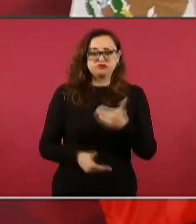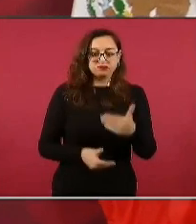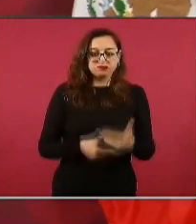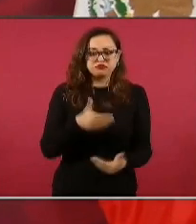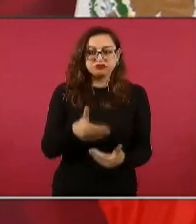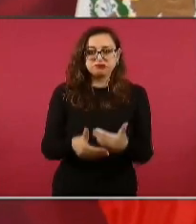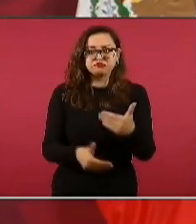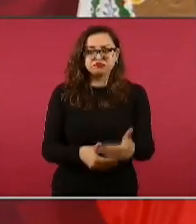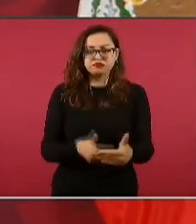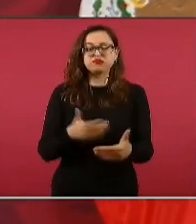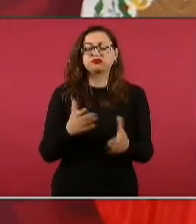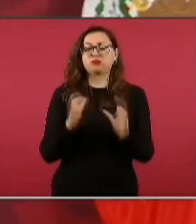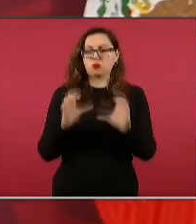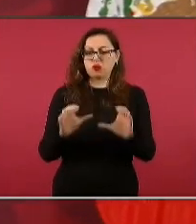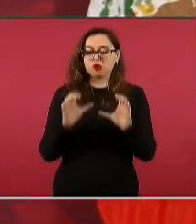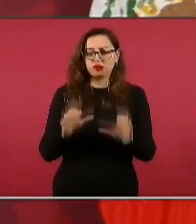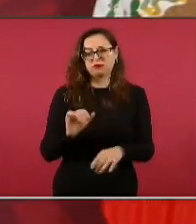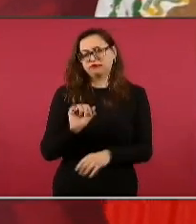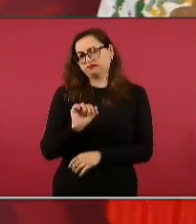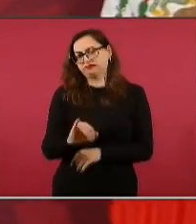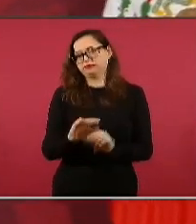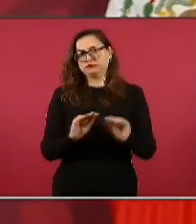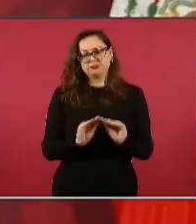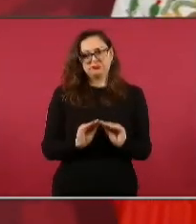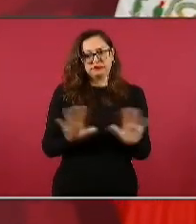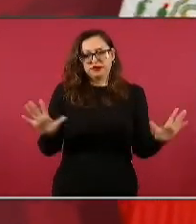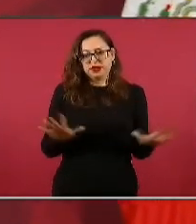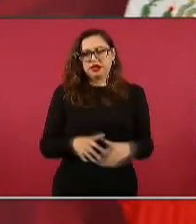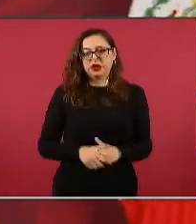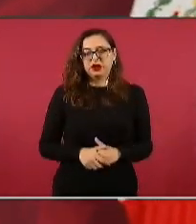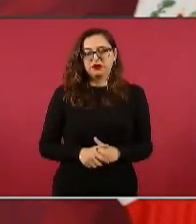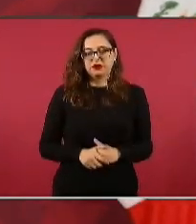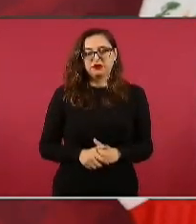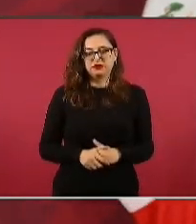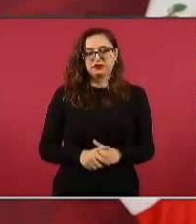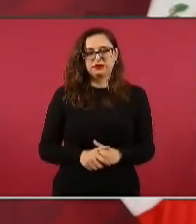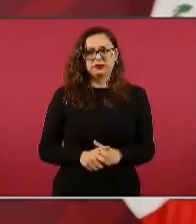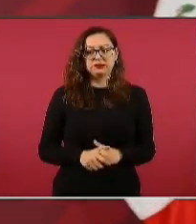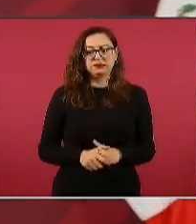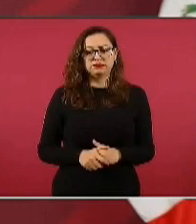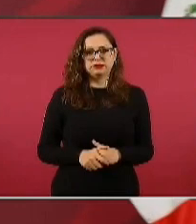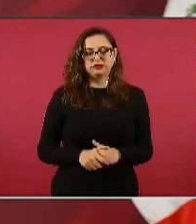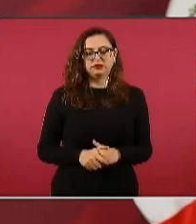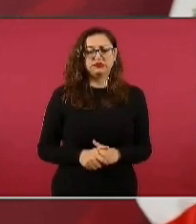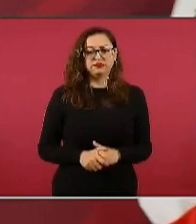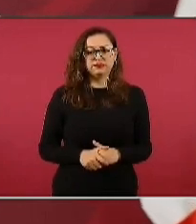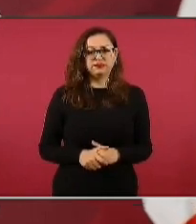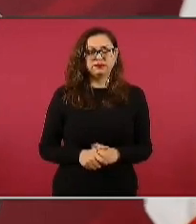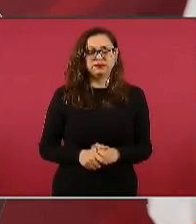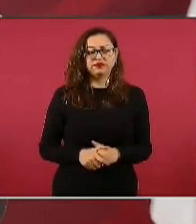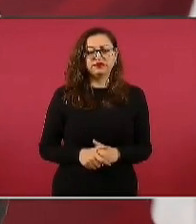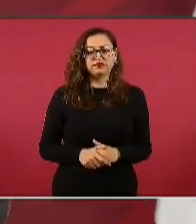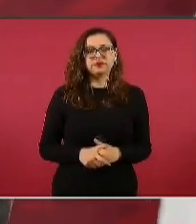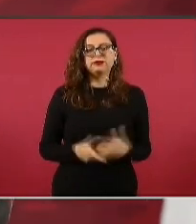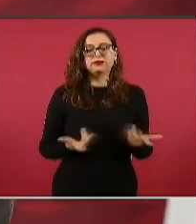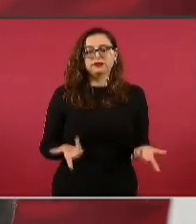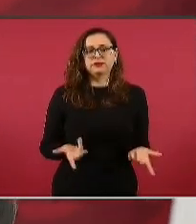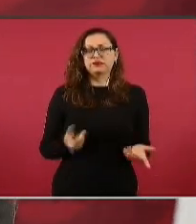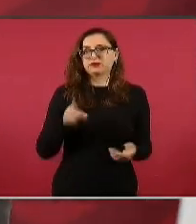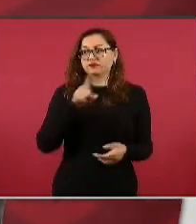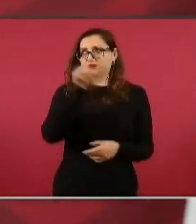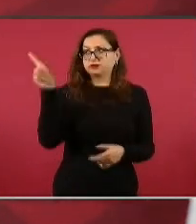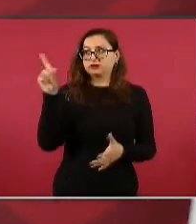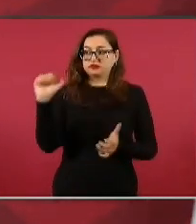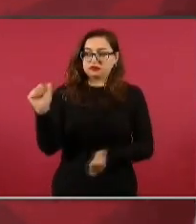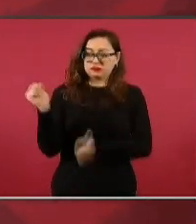en cuarentena por la sospecha de la presencia de ese virus. Sin embargo, el día de ayer el presidente Andrés Manuel López Obrador, al dirigirse al país,